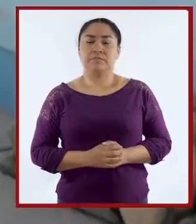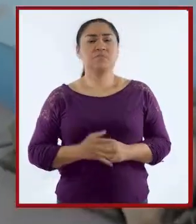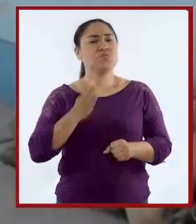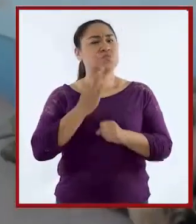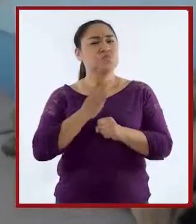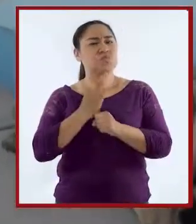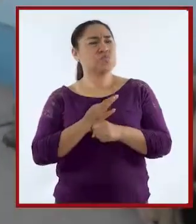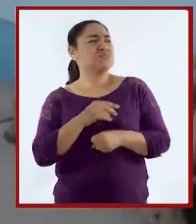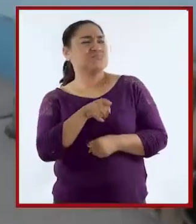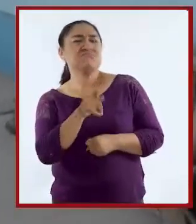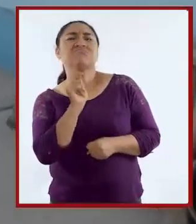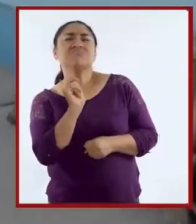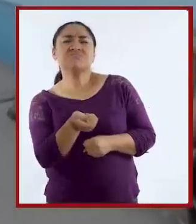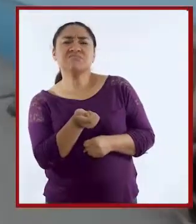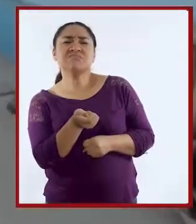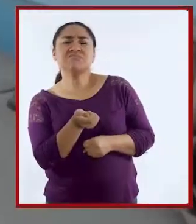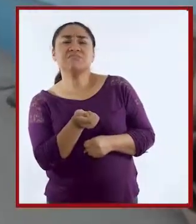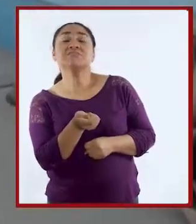¿Qué tenemos aquí?